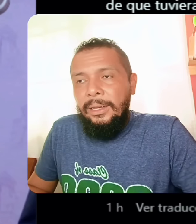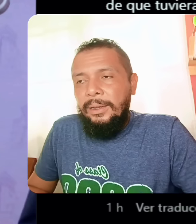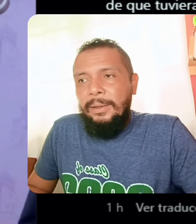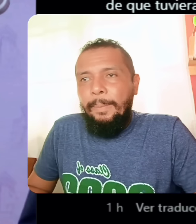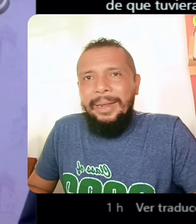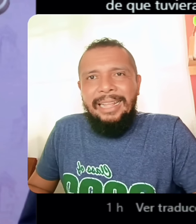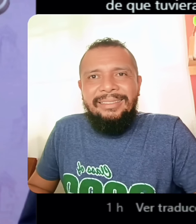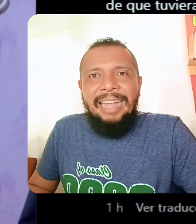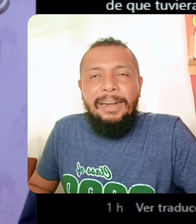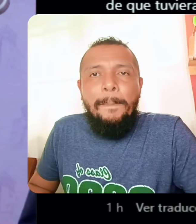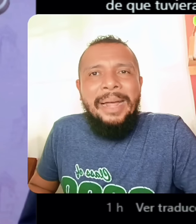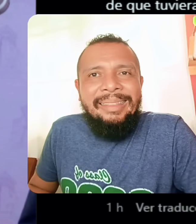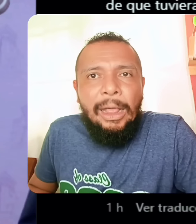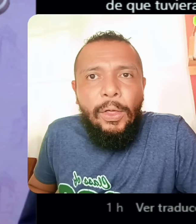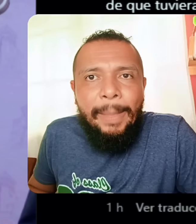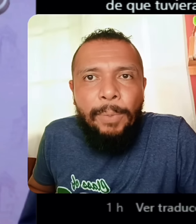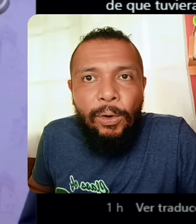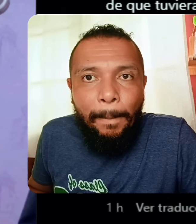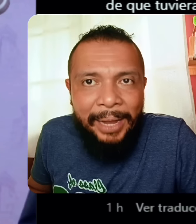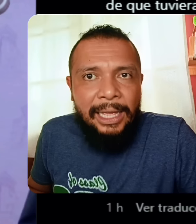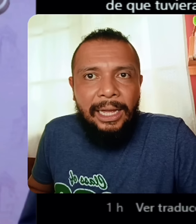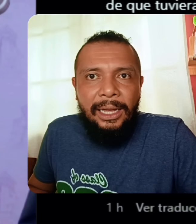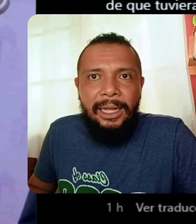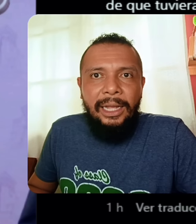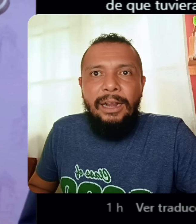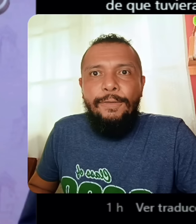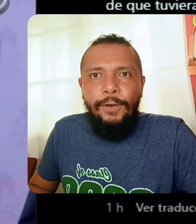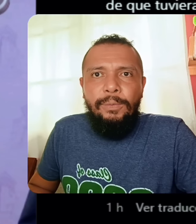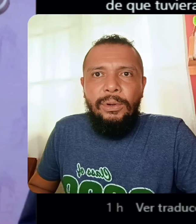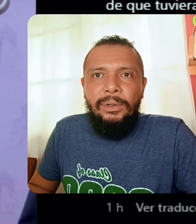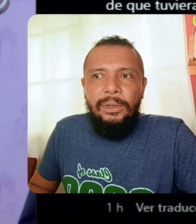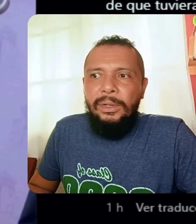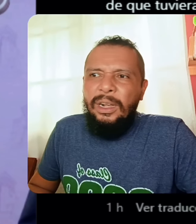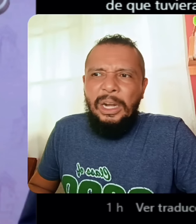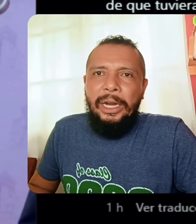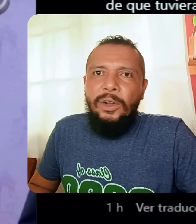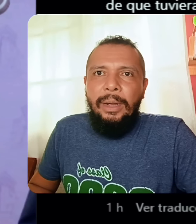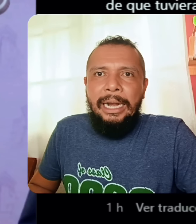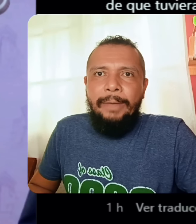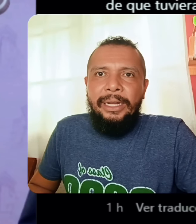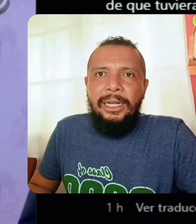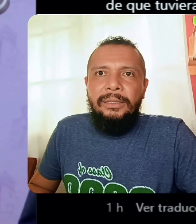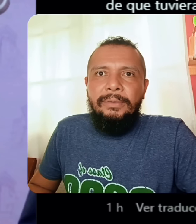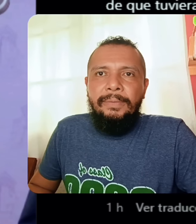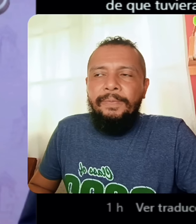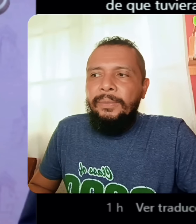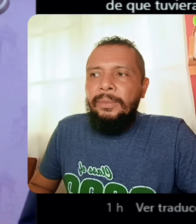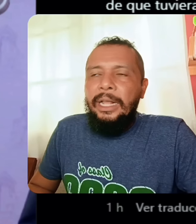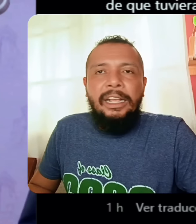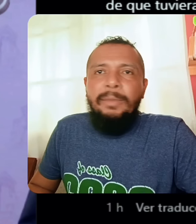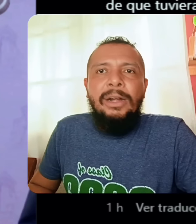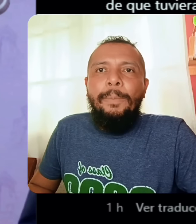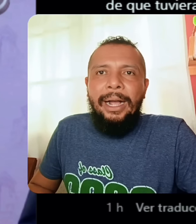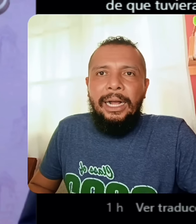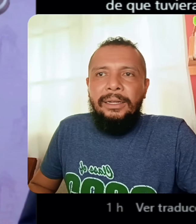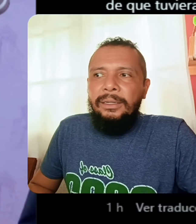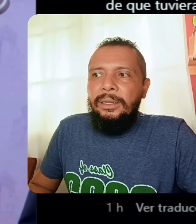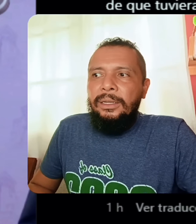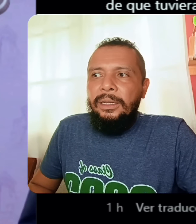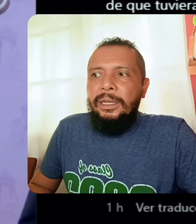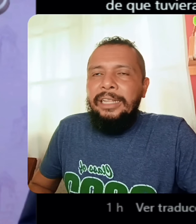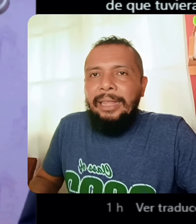$2,500 para estar vetado de por vida en el fútbol. Creo que no vale la pena. El crimen no